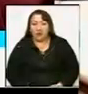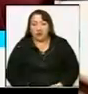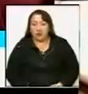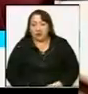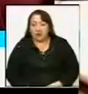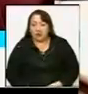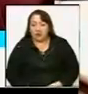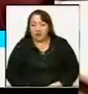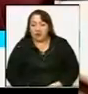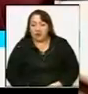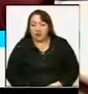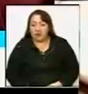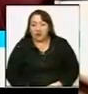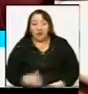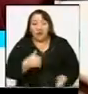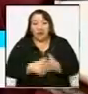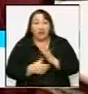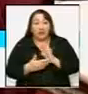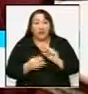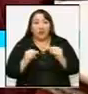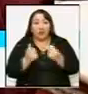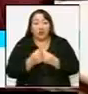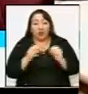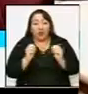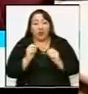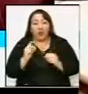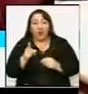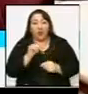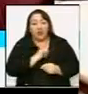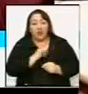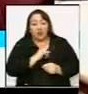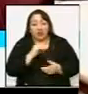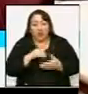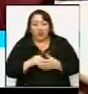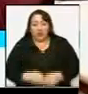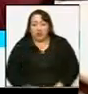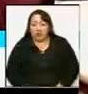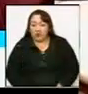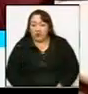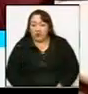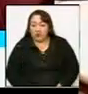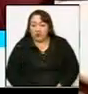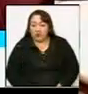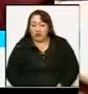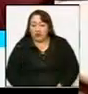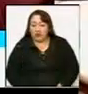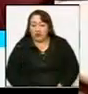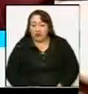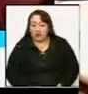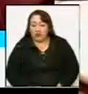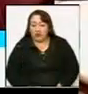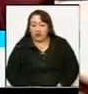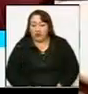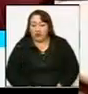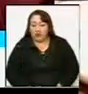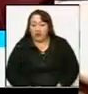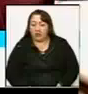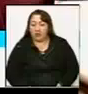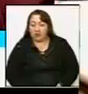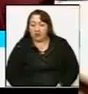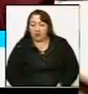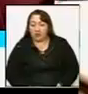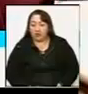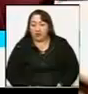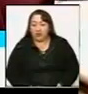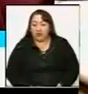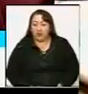La carta que se presente en el partido o en el organismo, en la oficina descentralizada electoral del Jurado Nacional de